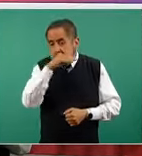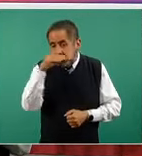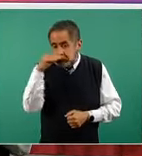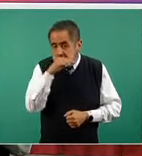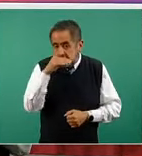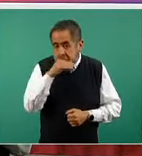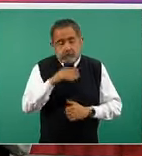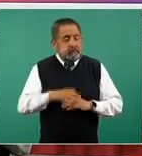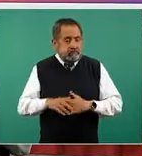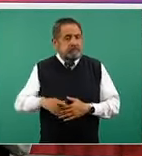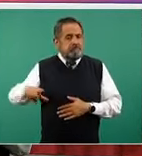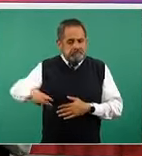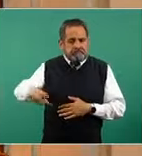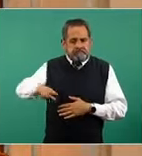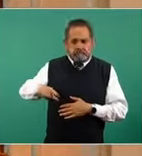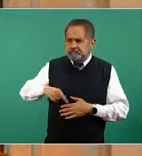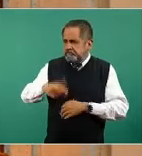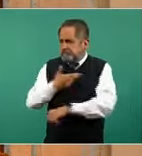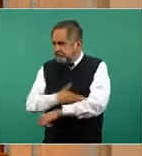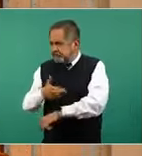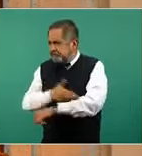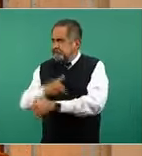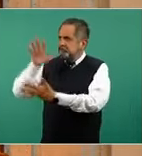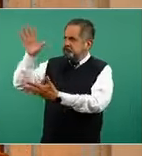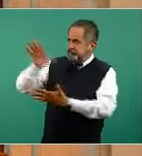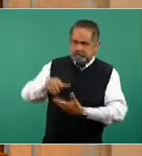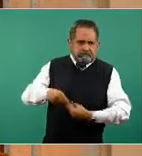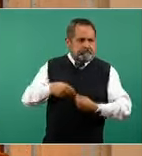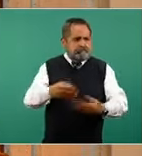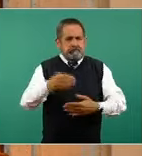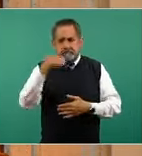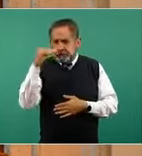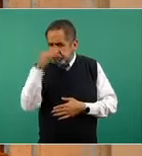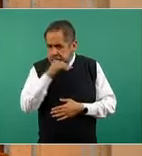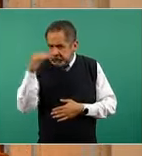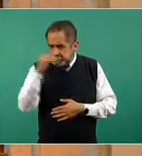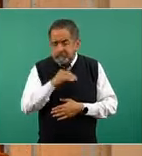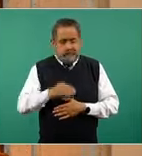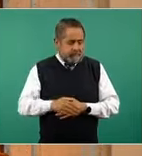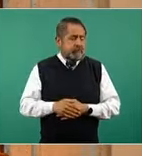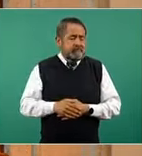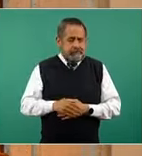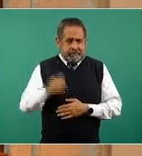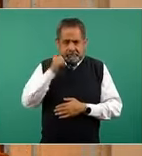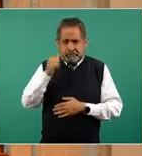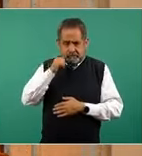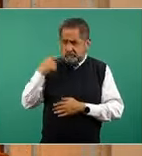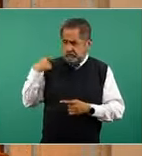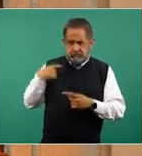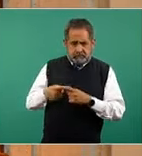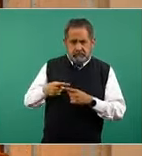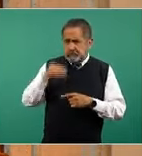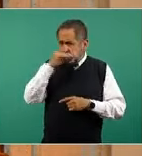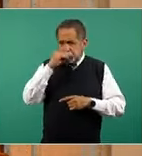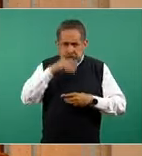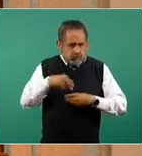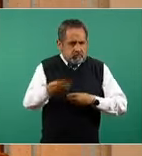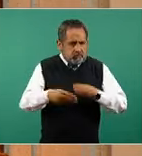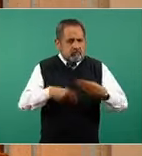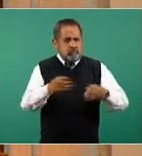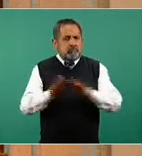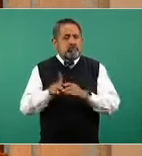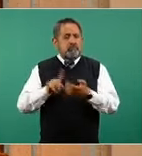El gobierno está haciendo todo lo necesario para realizar las compras, como lo ha hecho hasta este momento, y por lo